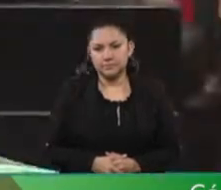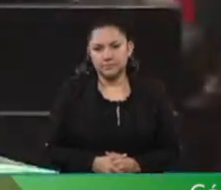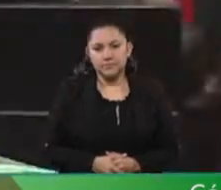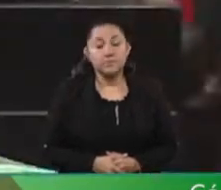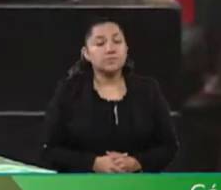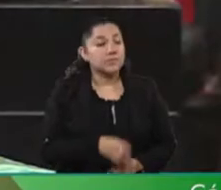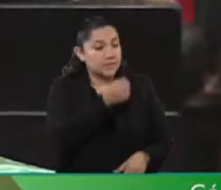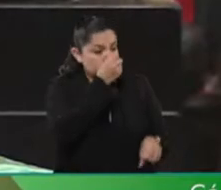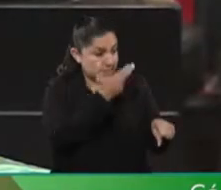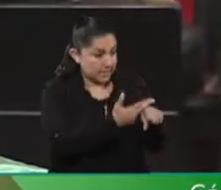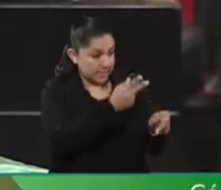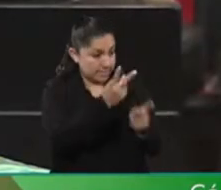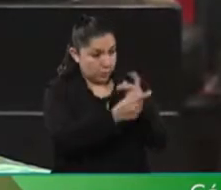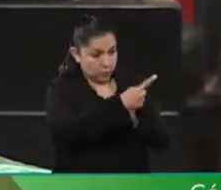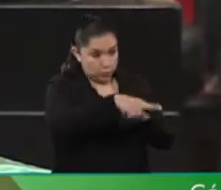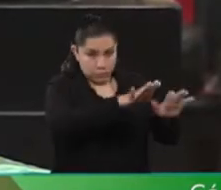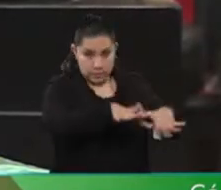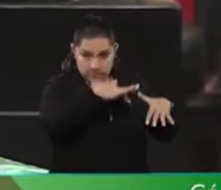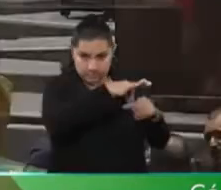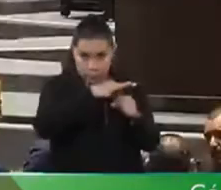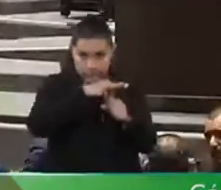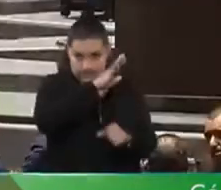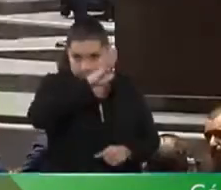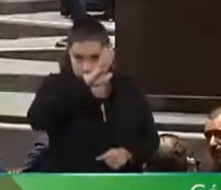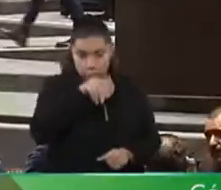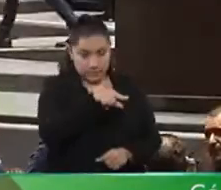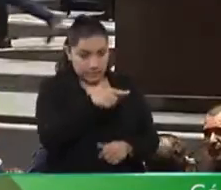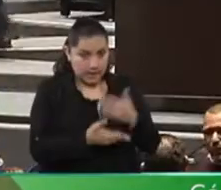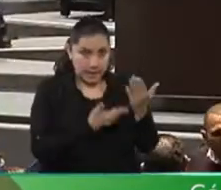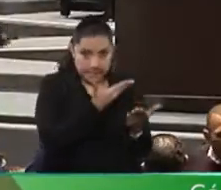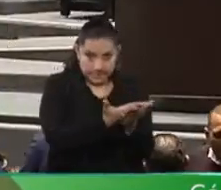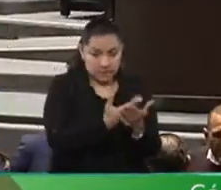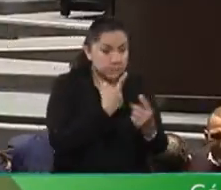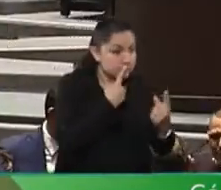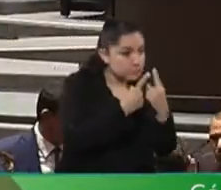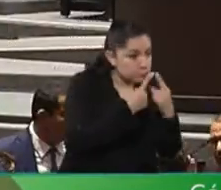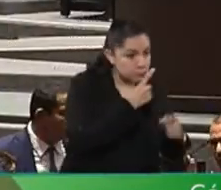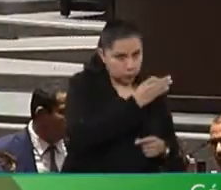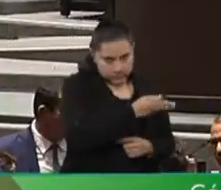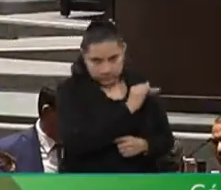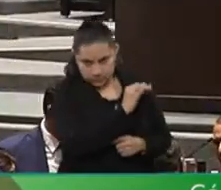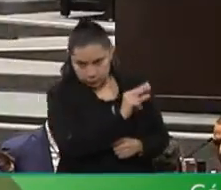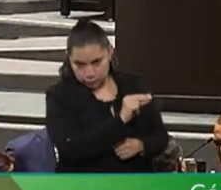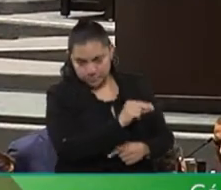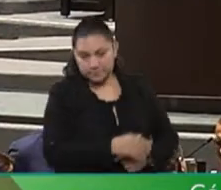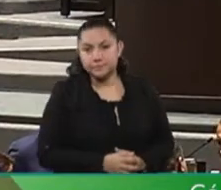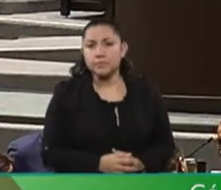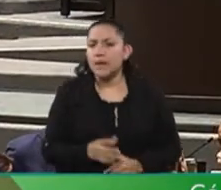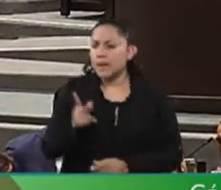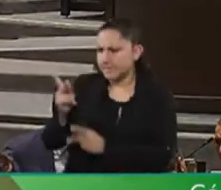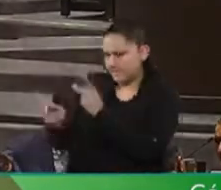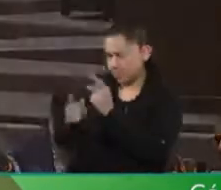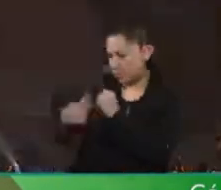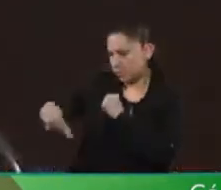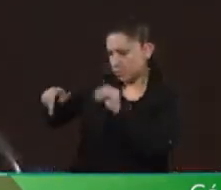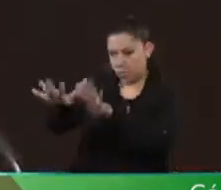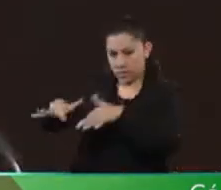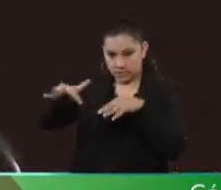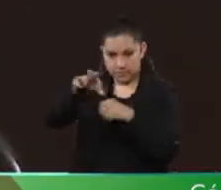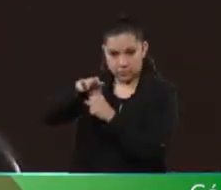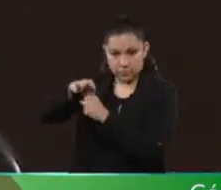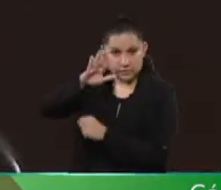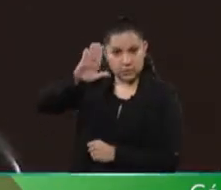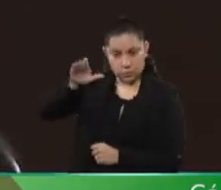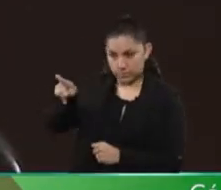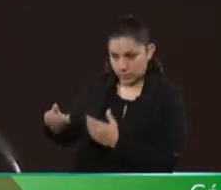consulte la secretaría la asamblea en votación económica si se admite discusión en votación económica se pregunta si se